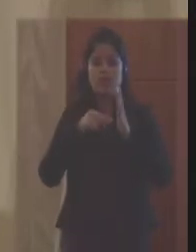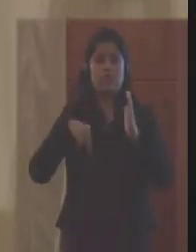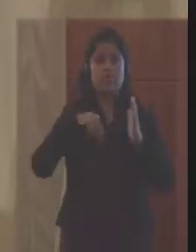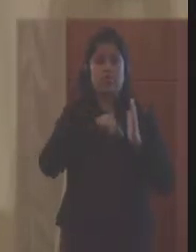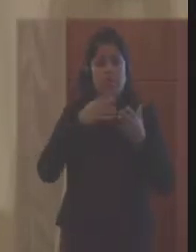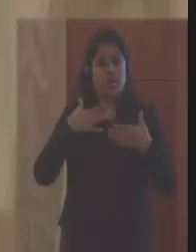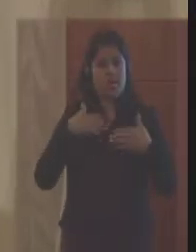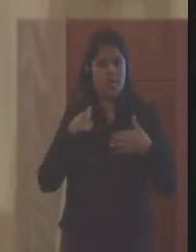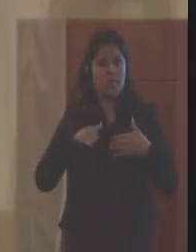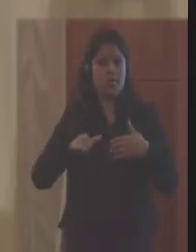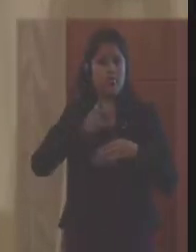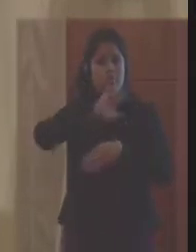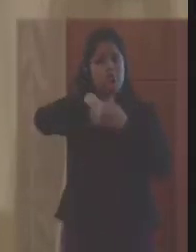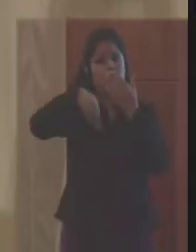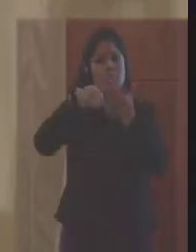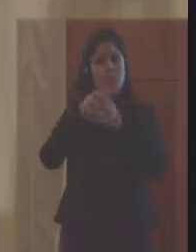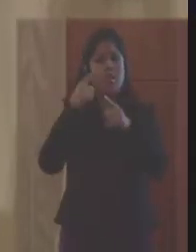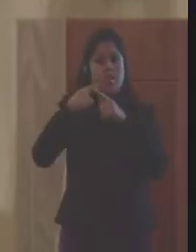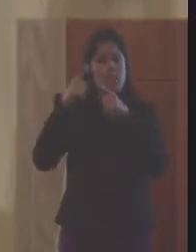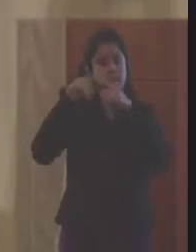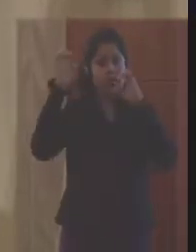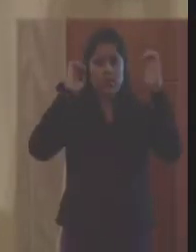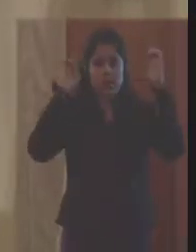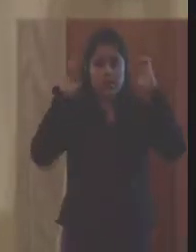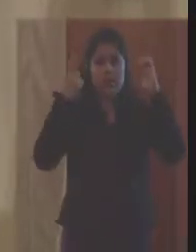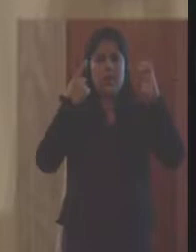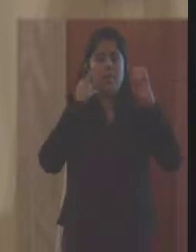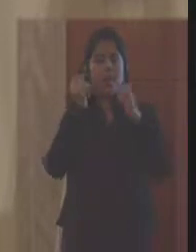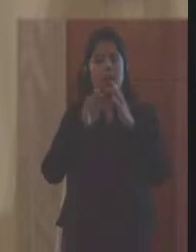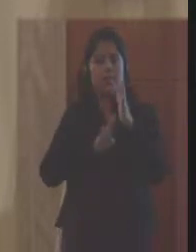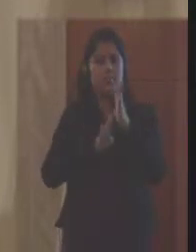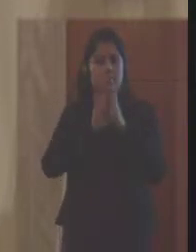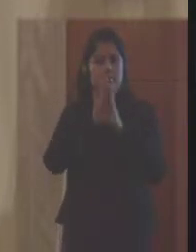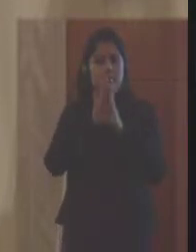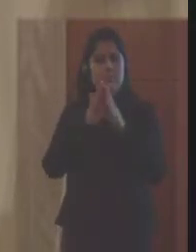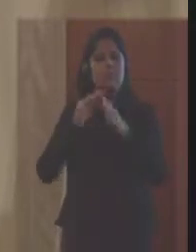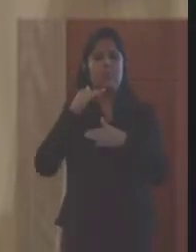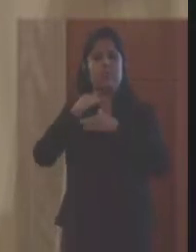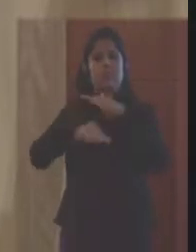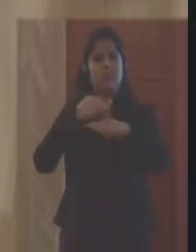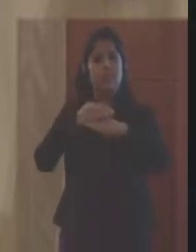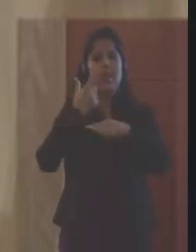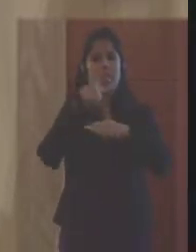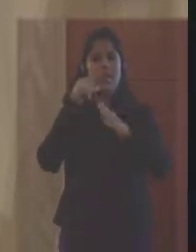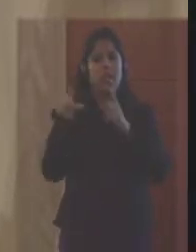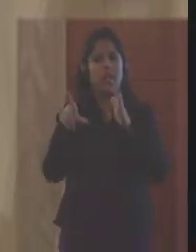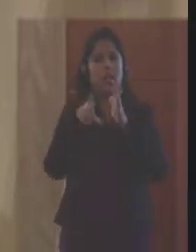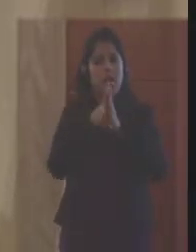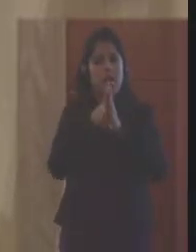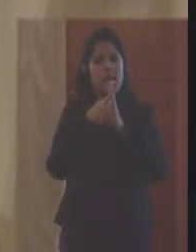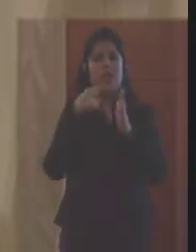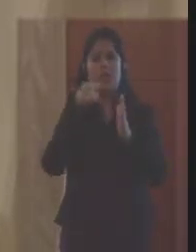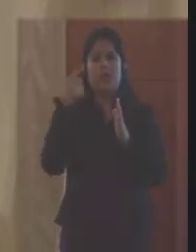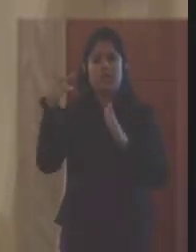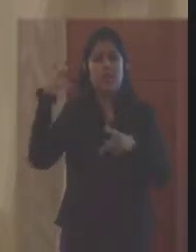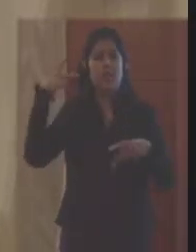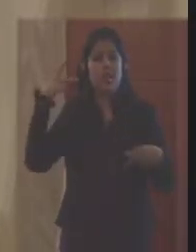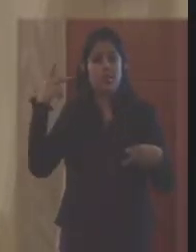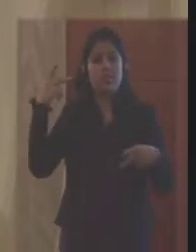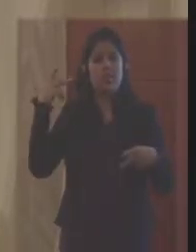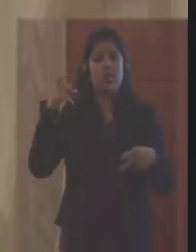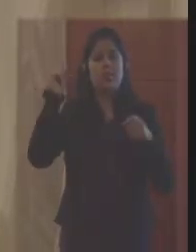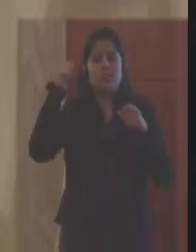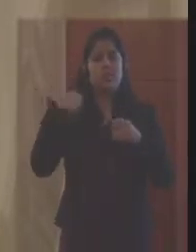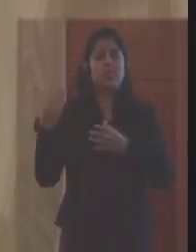estamos haciendo toda una estrategia para el desarrollo basados en lo que la ley que adopta la política tiene